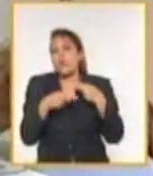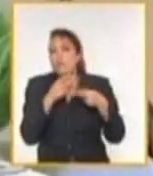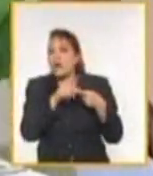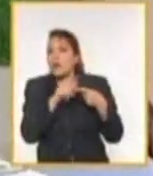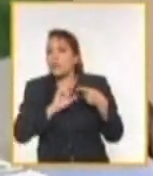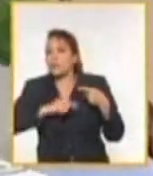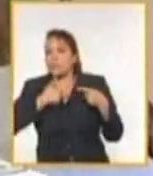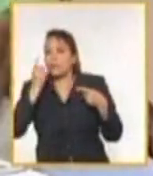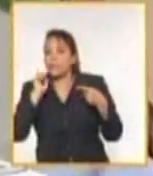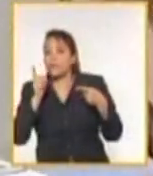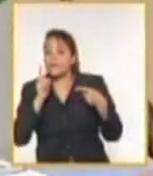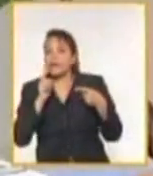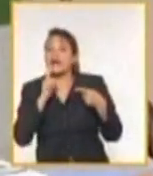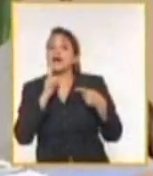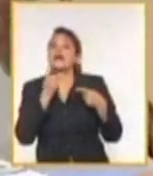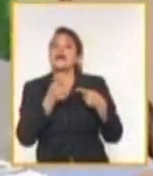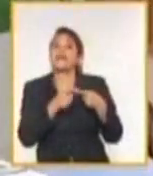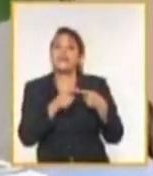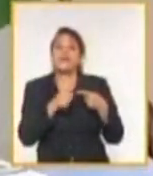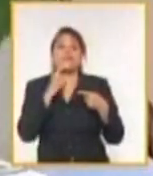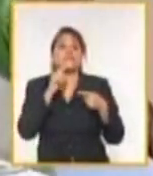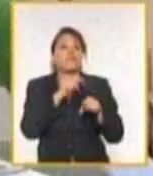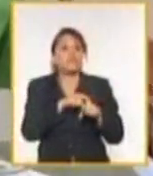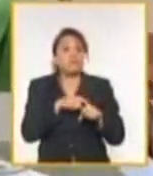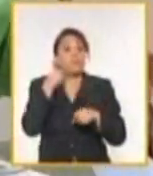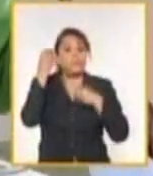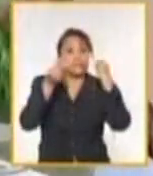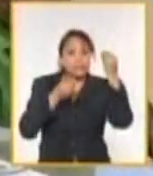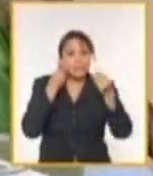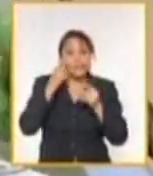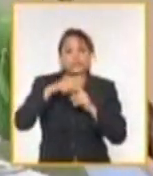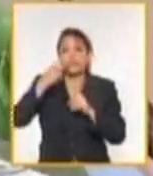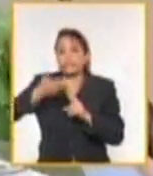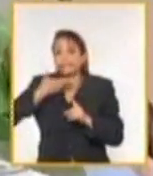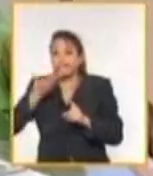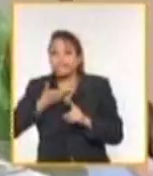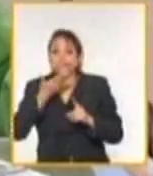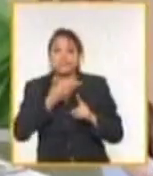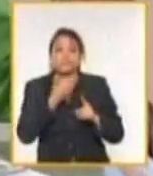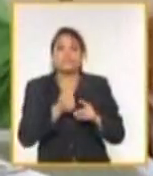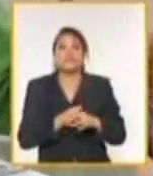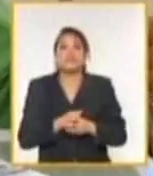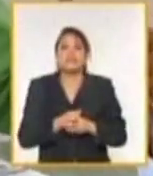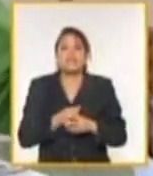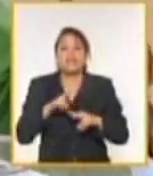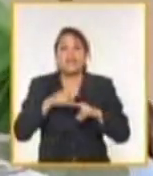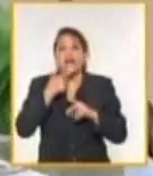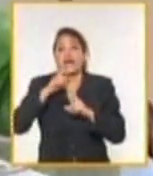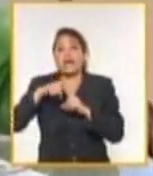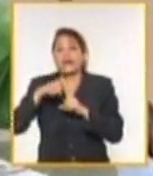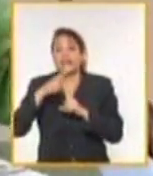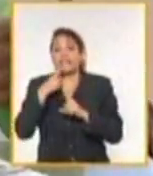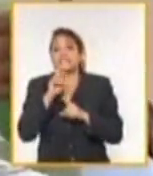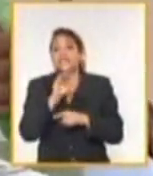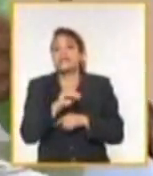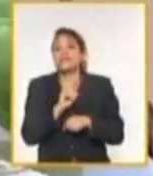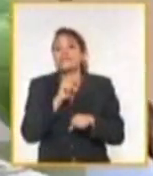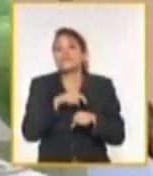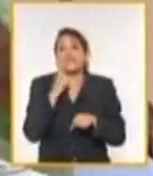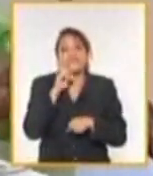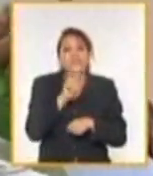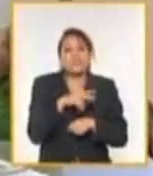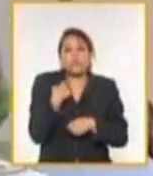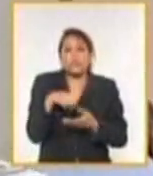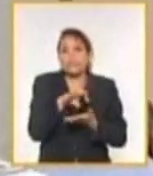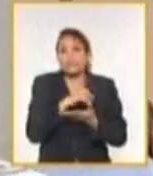política desde lo culto, desde el pensamiento, desde la teoría? Hart nos enseña, está en Martí, está en Fidel